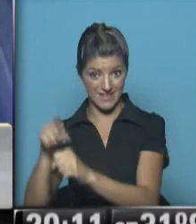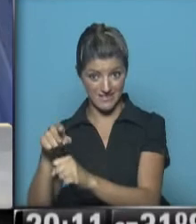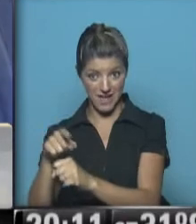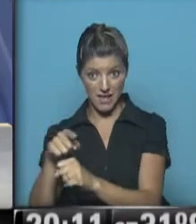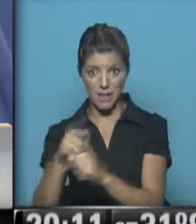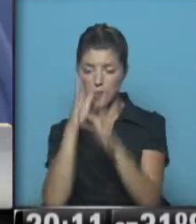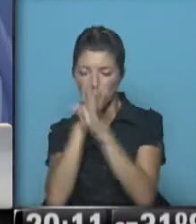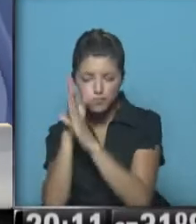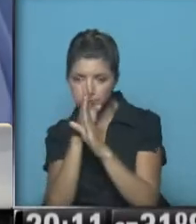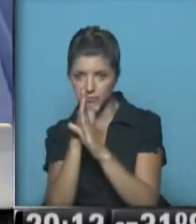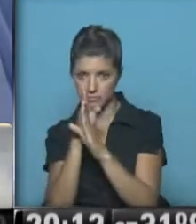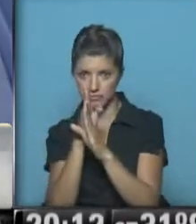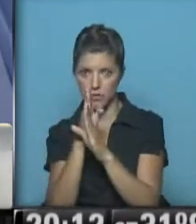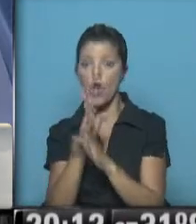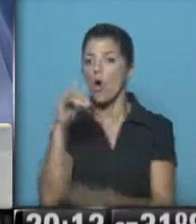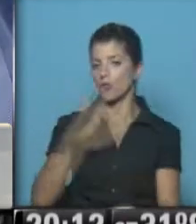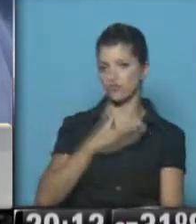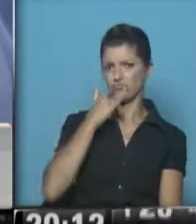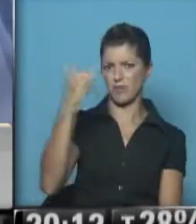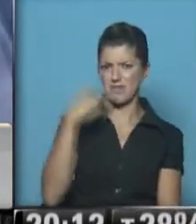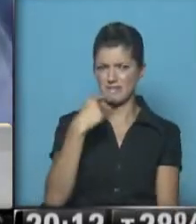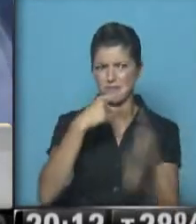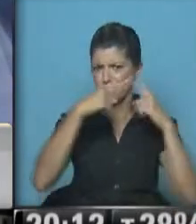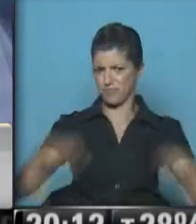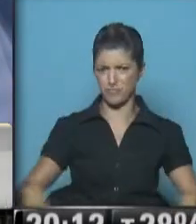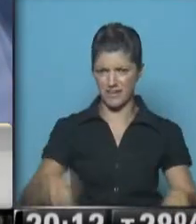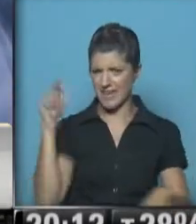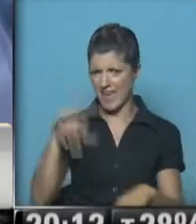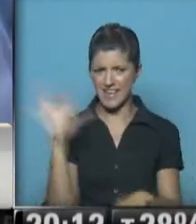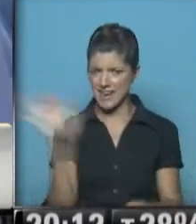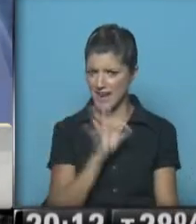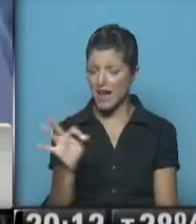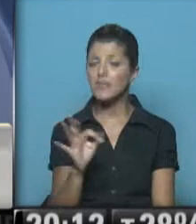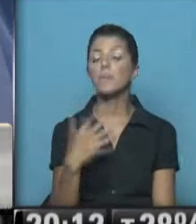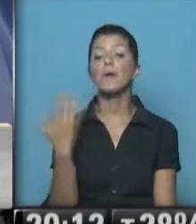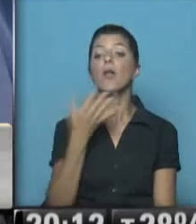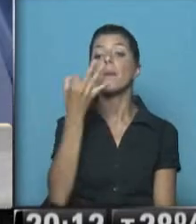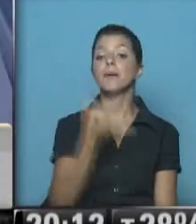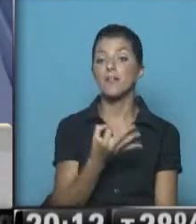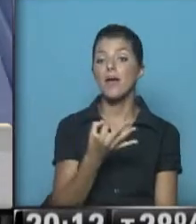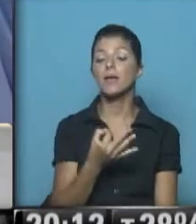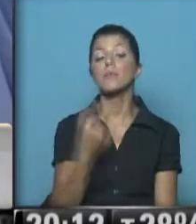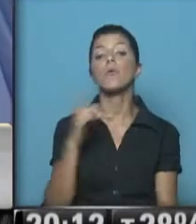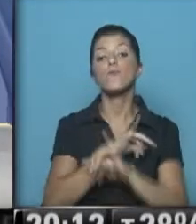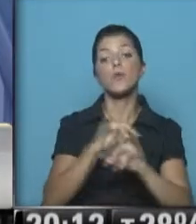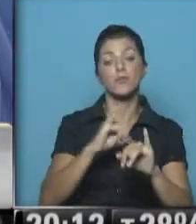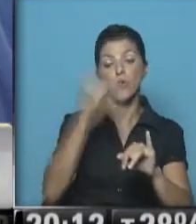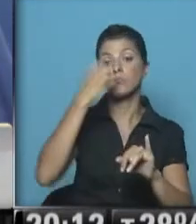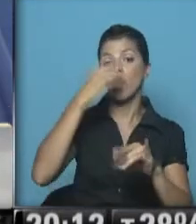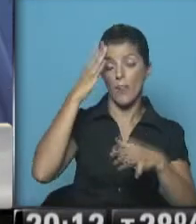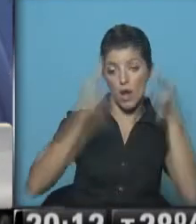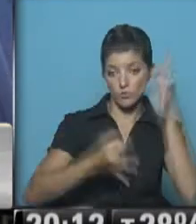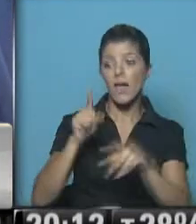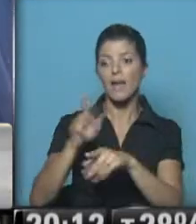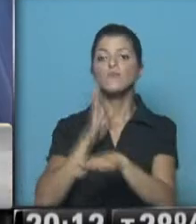hacer espionaje paralelo. Hoy llamé a la empresa, me dicen que nada que ver, que ahí no fue nadie. Lo cierto es que por buena fuente judicial sabemos que fueron también ahí